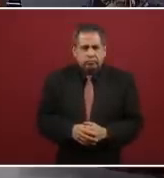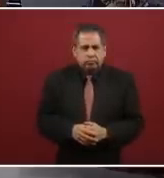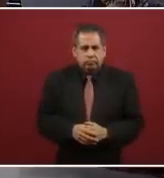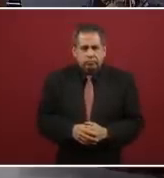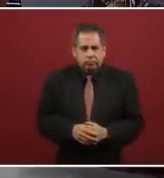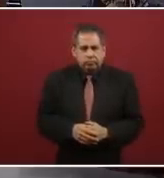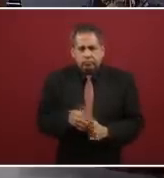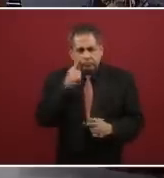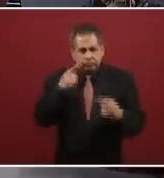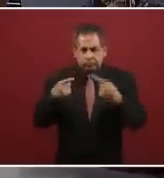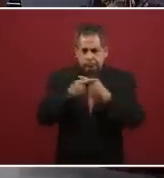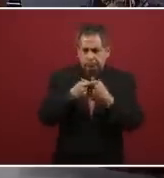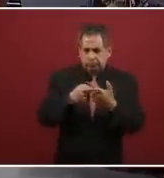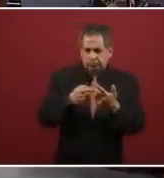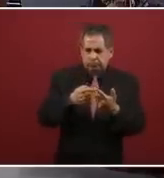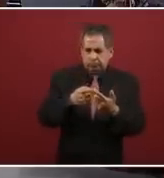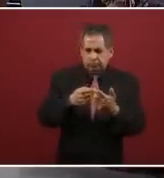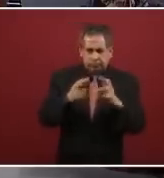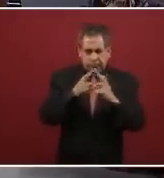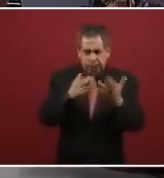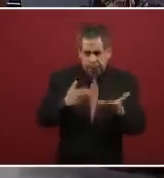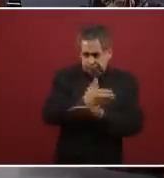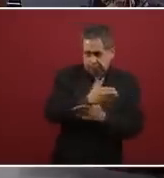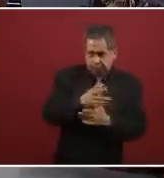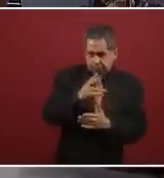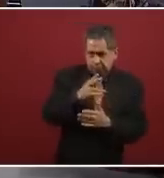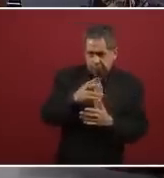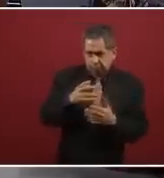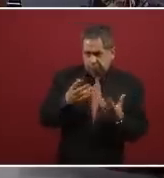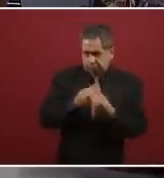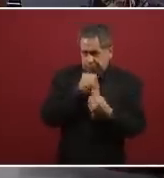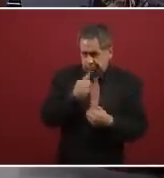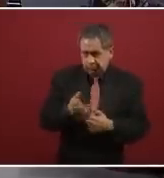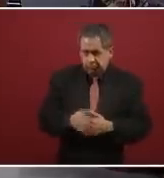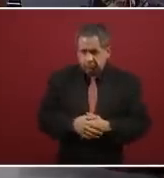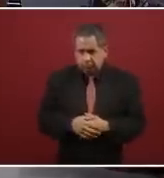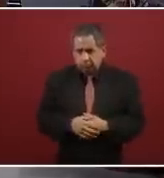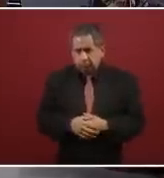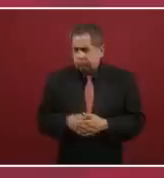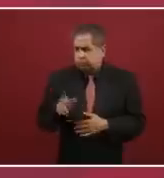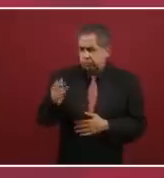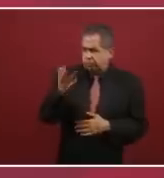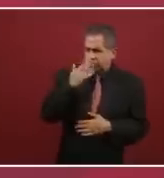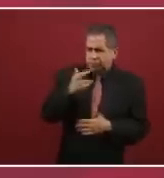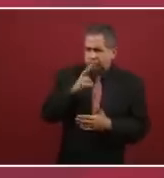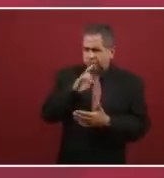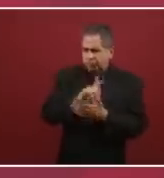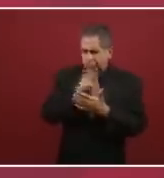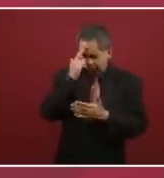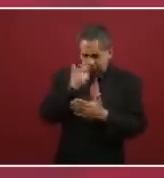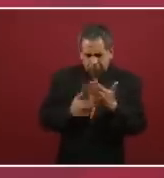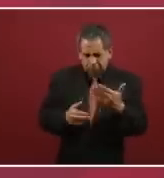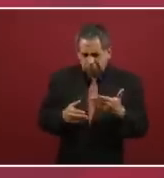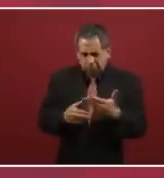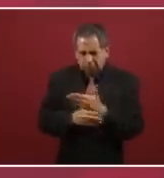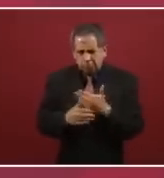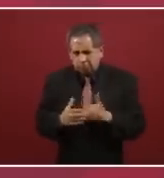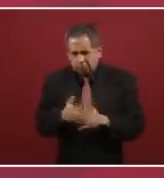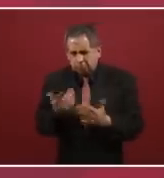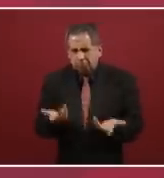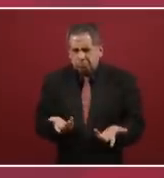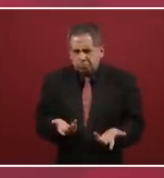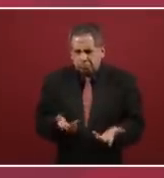No se viola el Estado laico, entonces, con eso. Es que no hay ninguna violación al Estado laico.